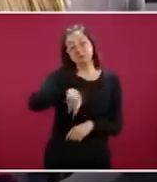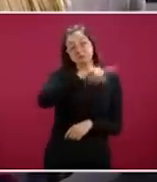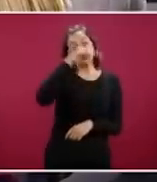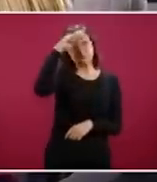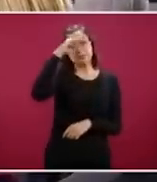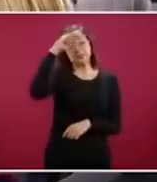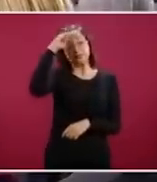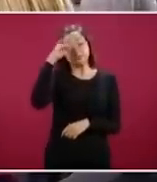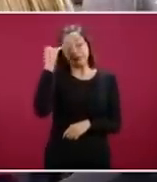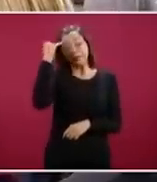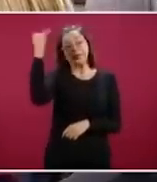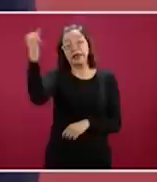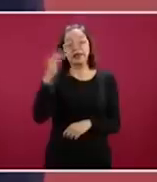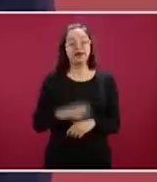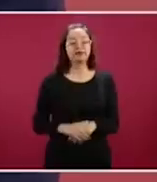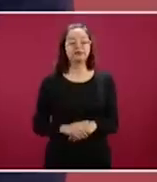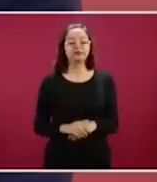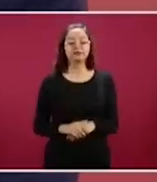Y me dijo,